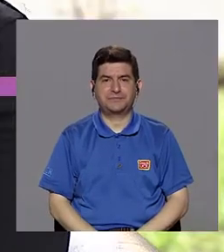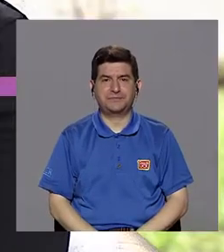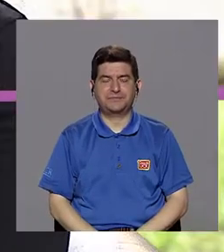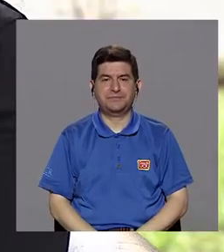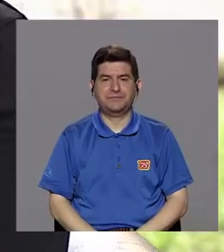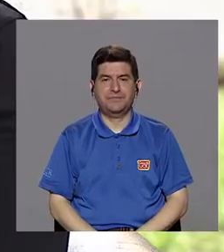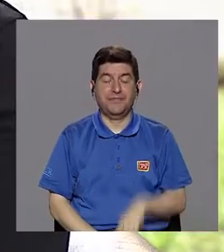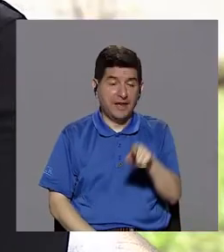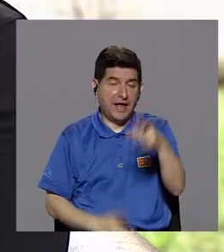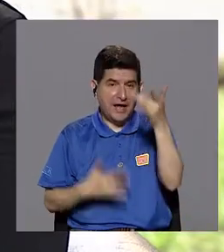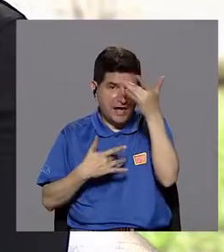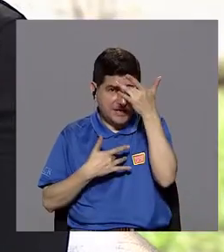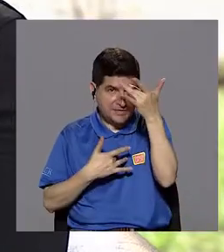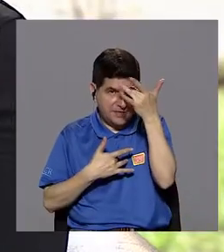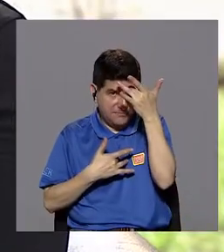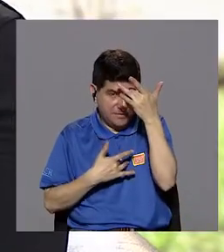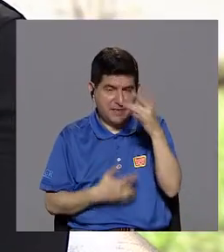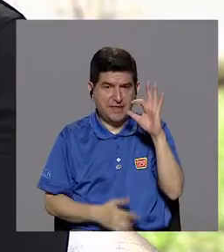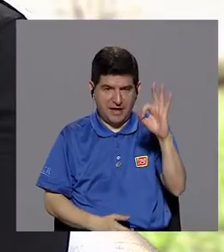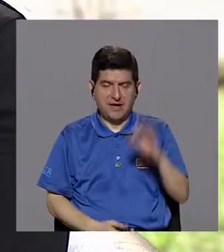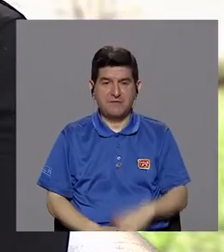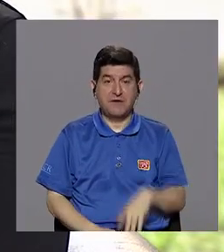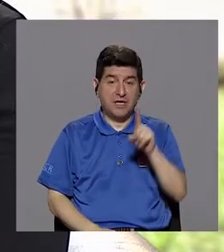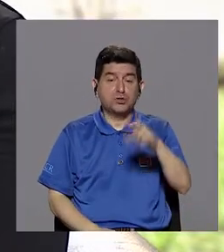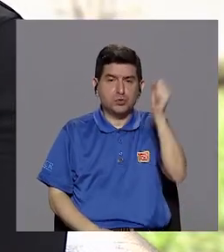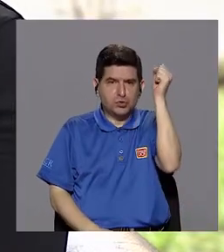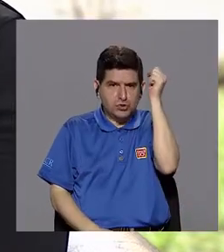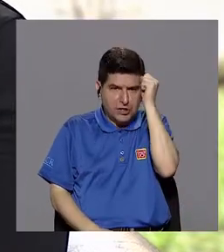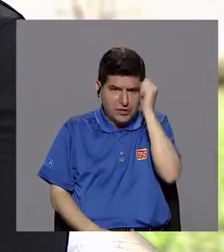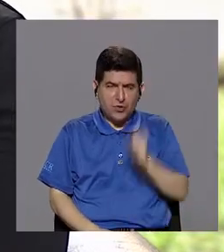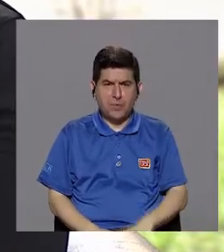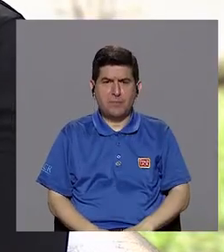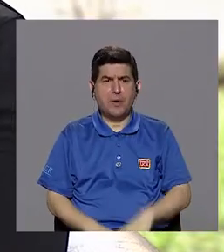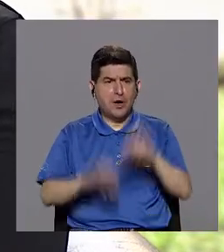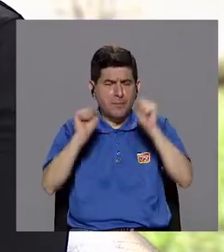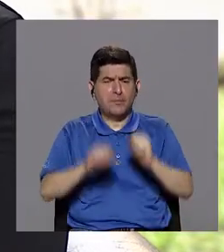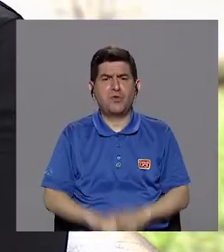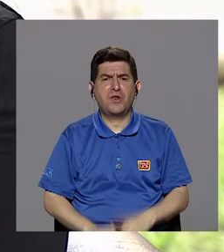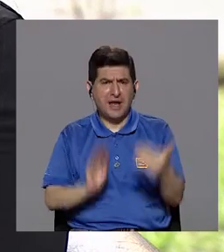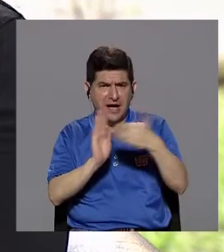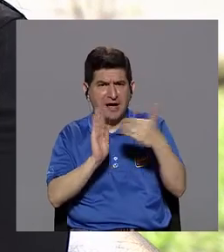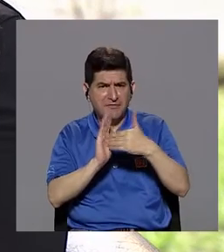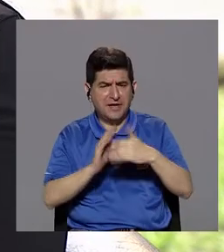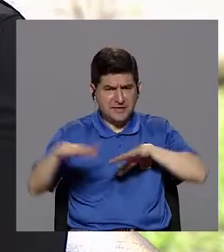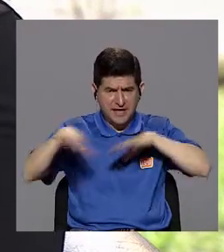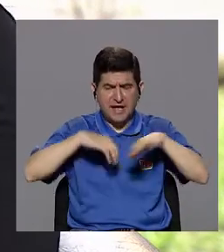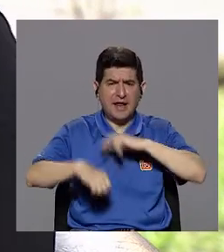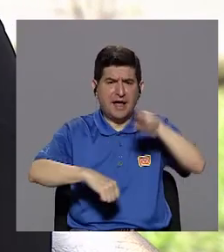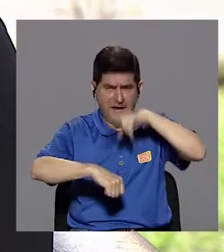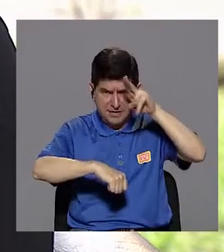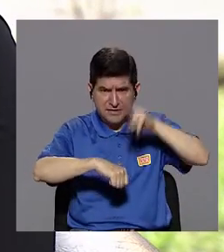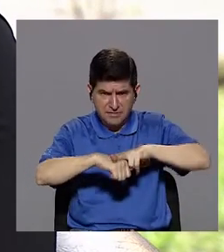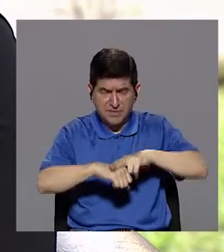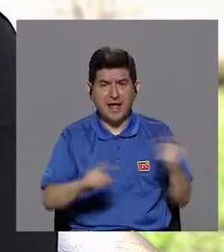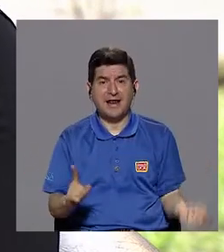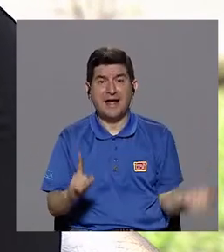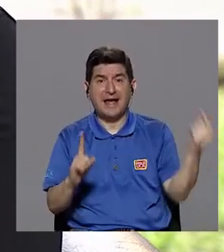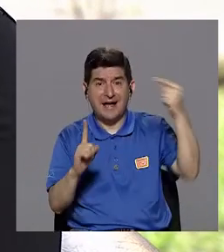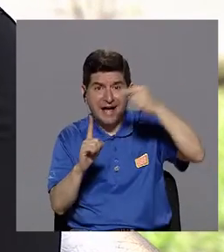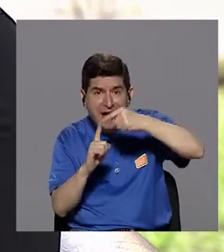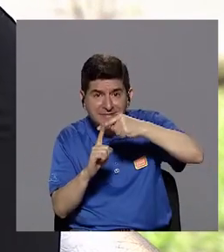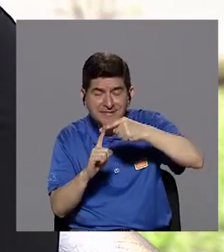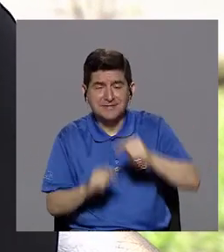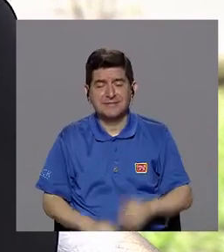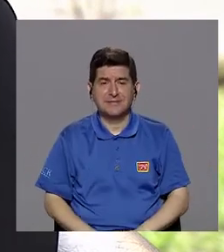esta enfermedad, la fibromialgia, este síndrome, es incapacitante para hacer las actividades regulares. O sea, llego a este punto incluso